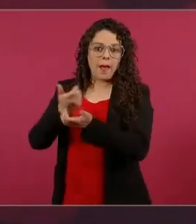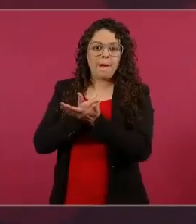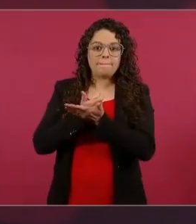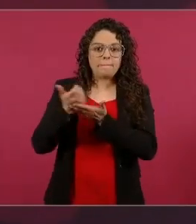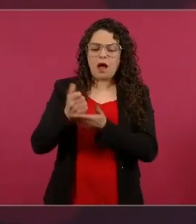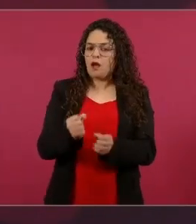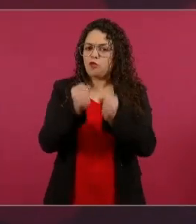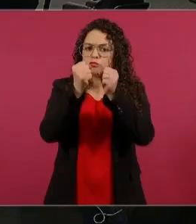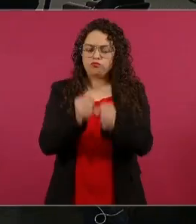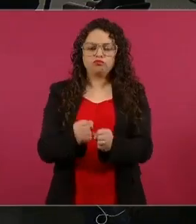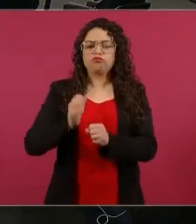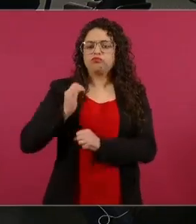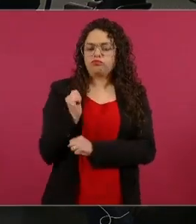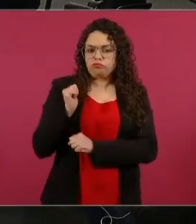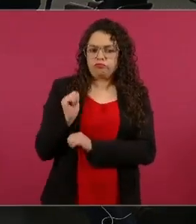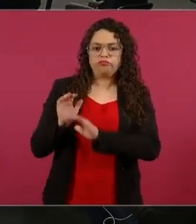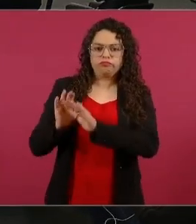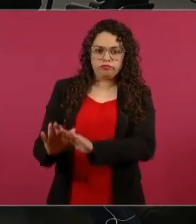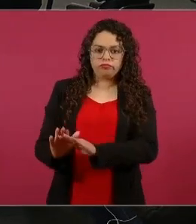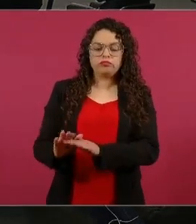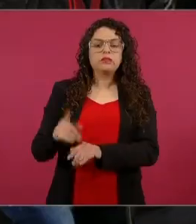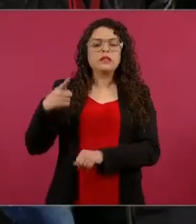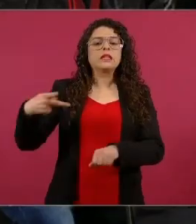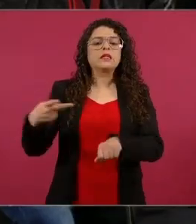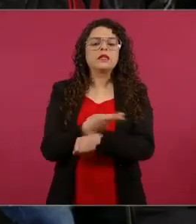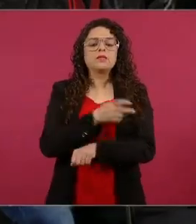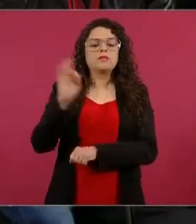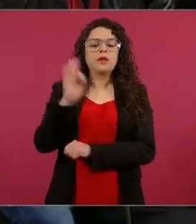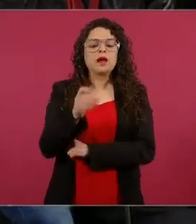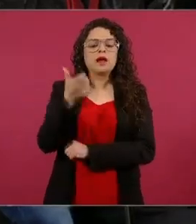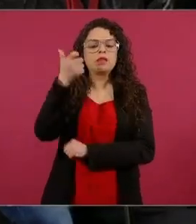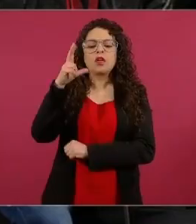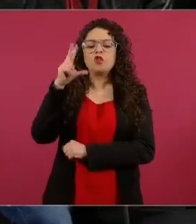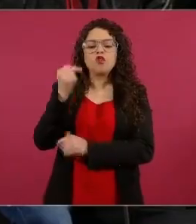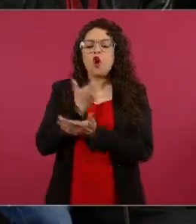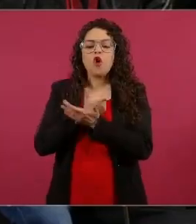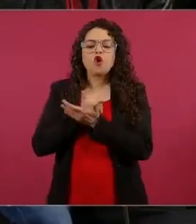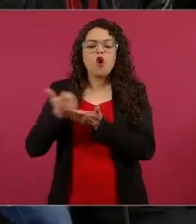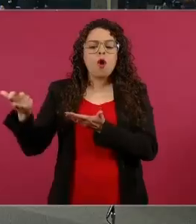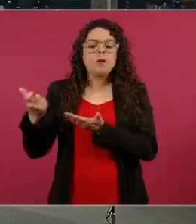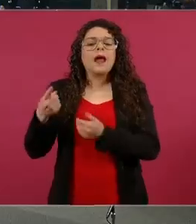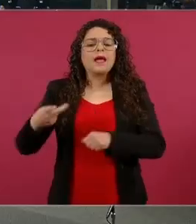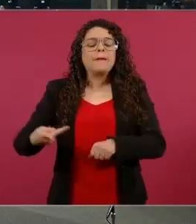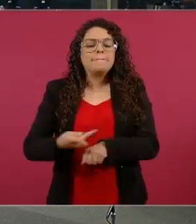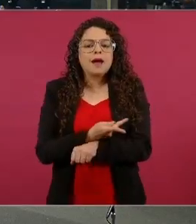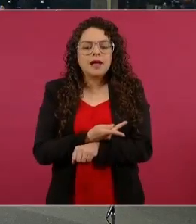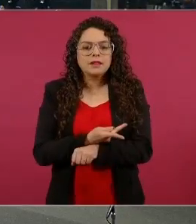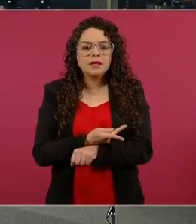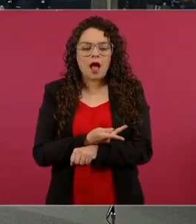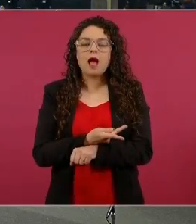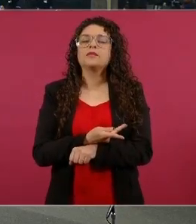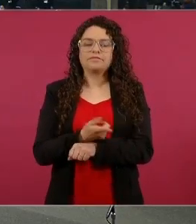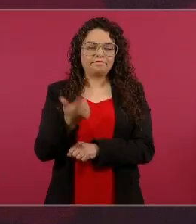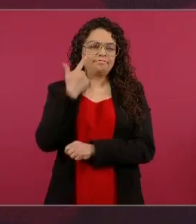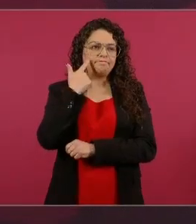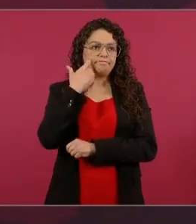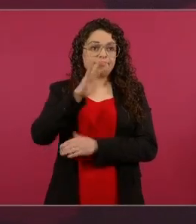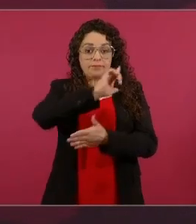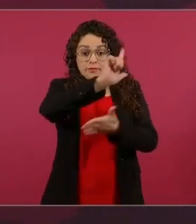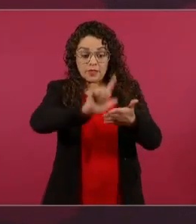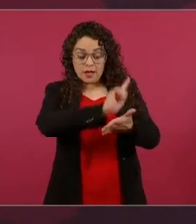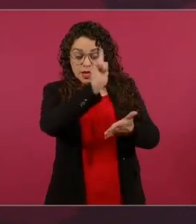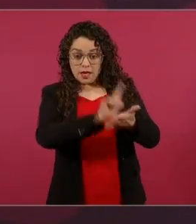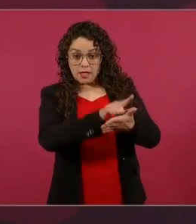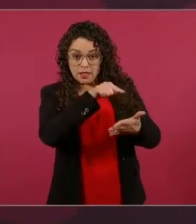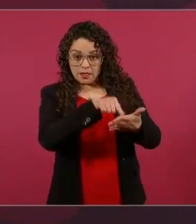ya está asegurado para ellos y qué se hace si no le cobran qué qué pasa con ese recurso bueno eh igual la ley nos eh Y no